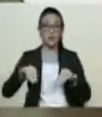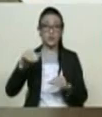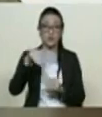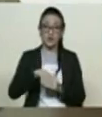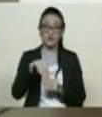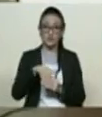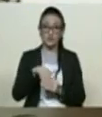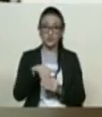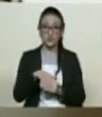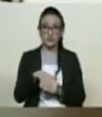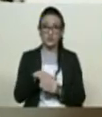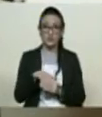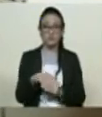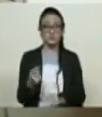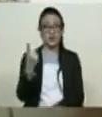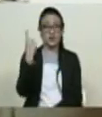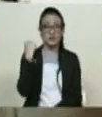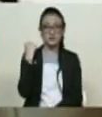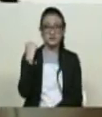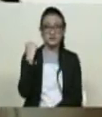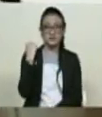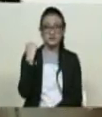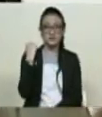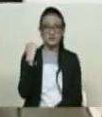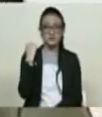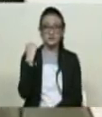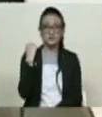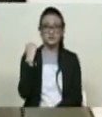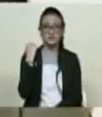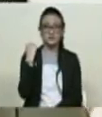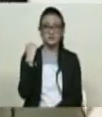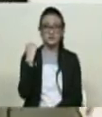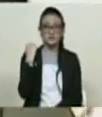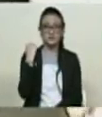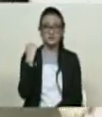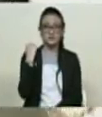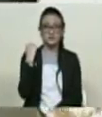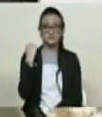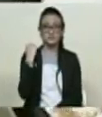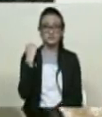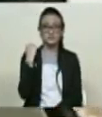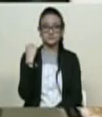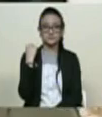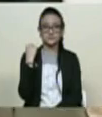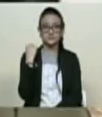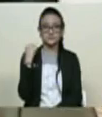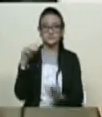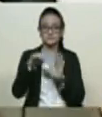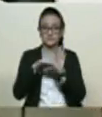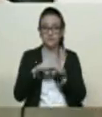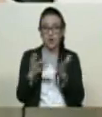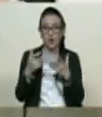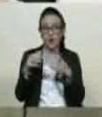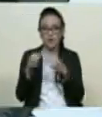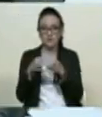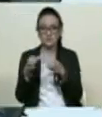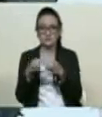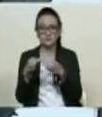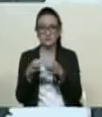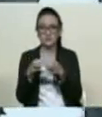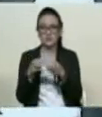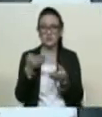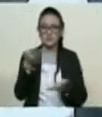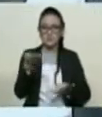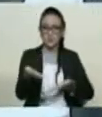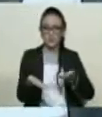el día de ayer que celebramos, realizado aquí por parte de las organizaciones